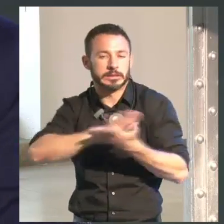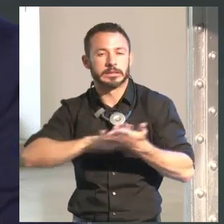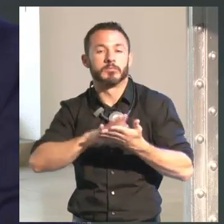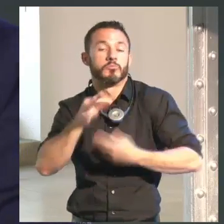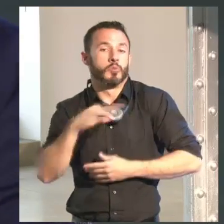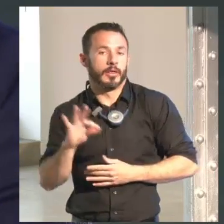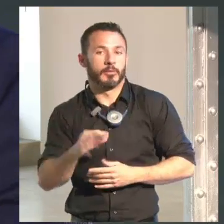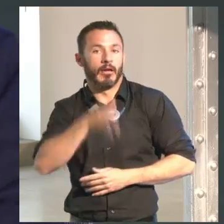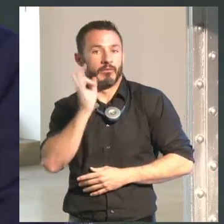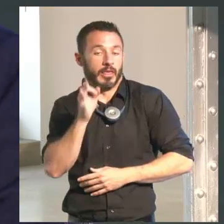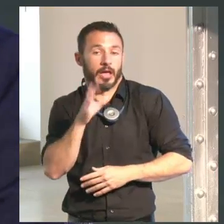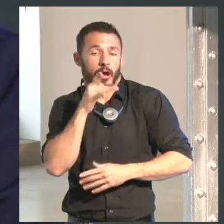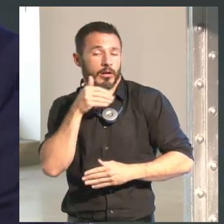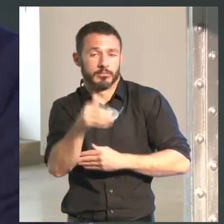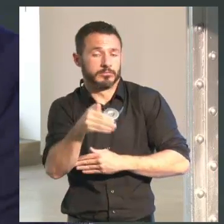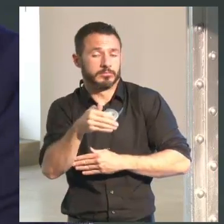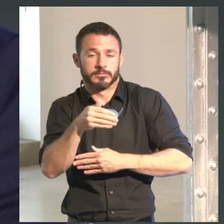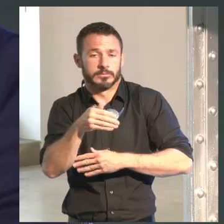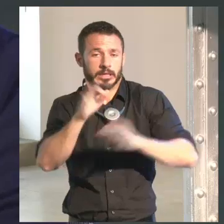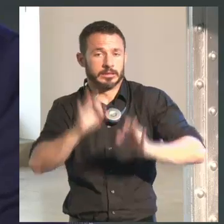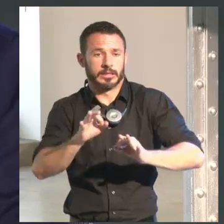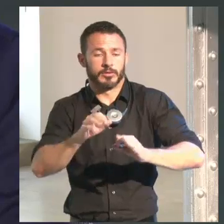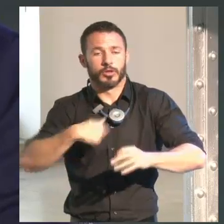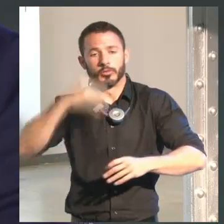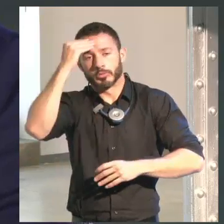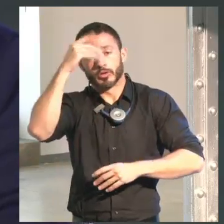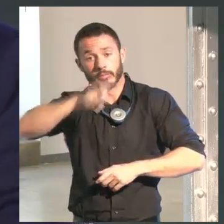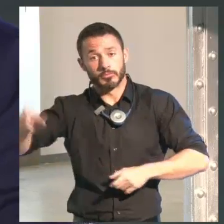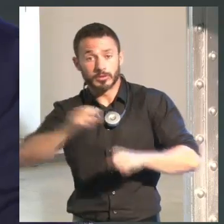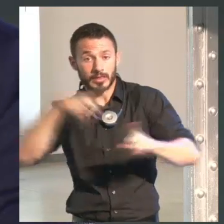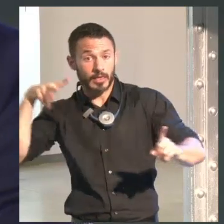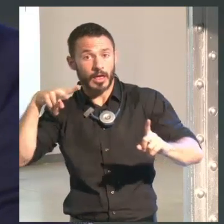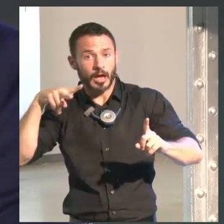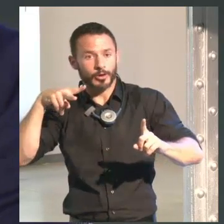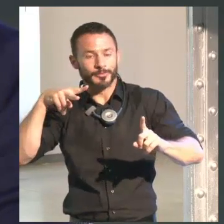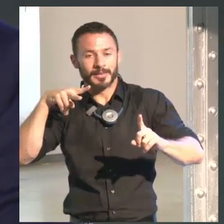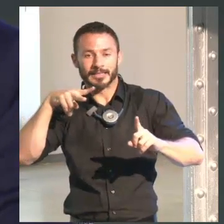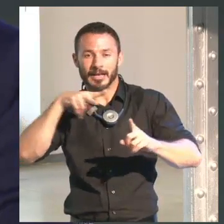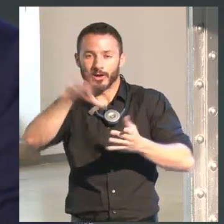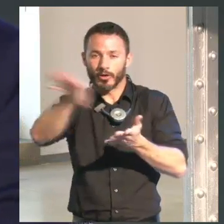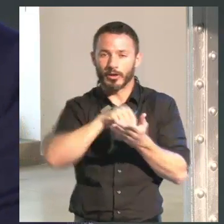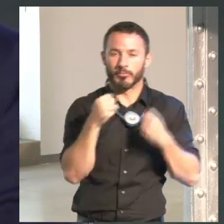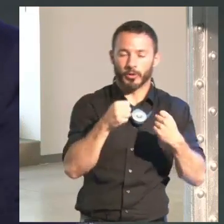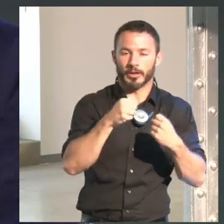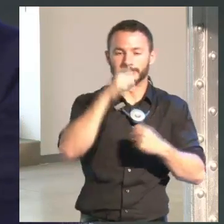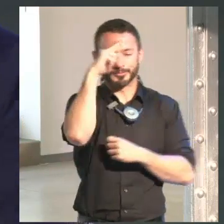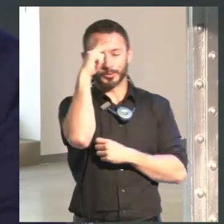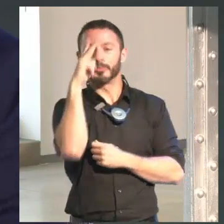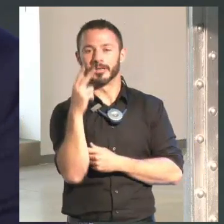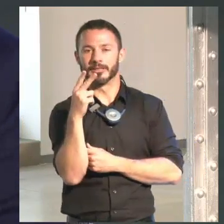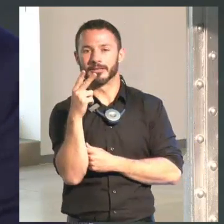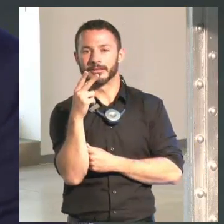tanto, yo creo que desde el punto de vista del ciudadano le preocupa esa concentración, le preocupa el que de alguna forma no